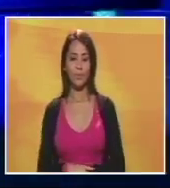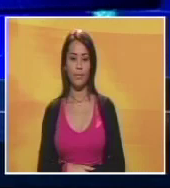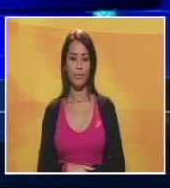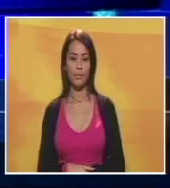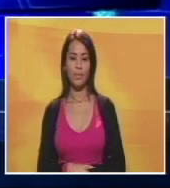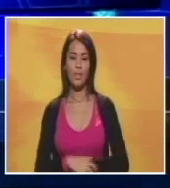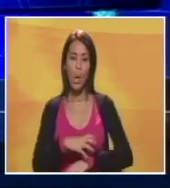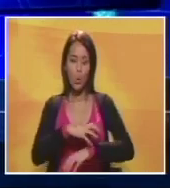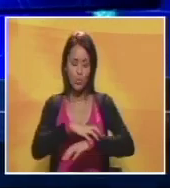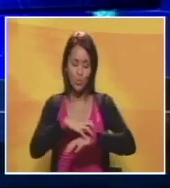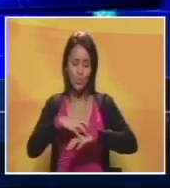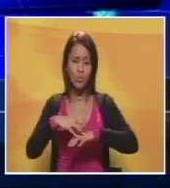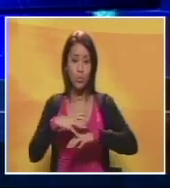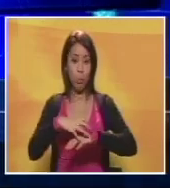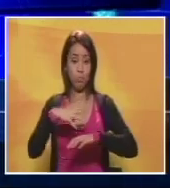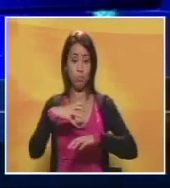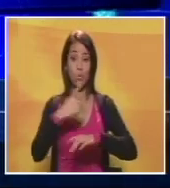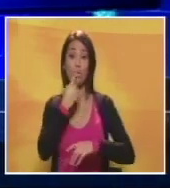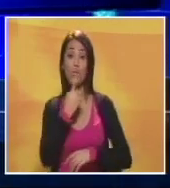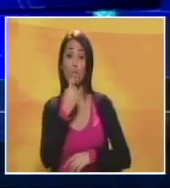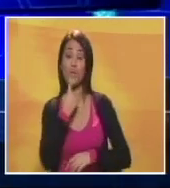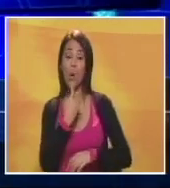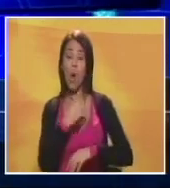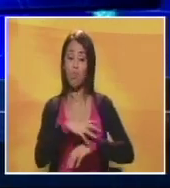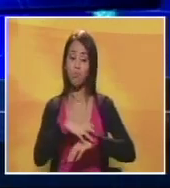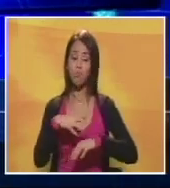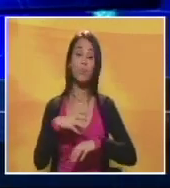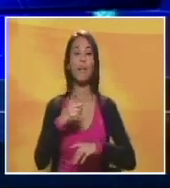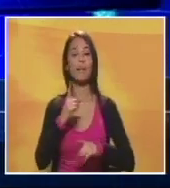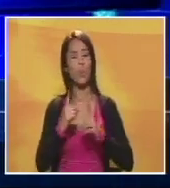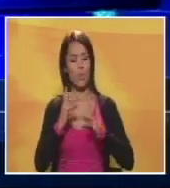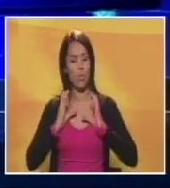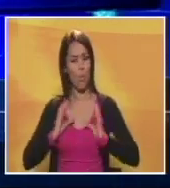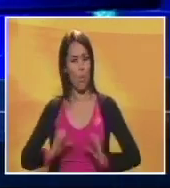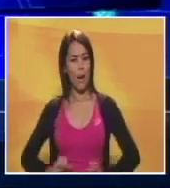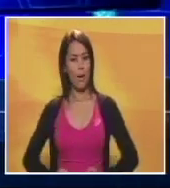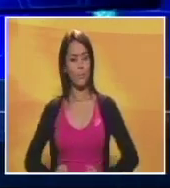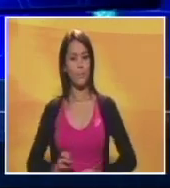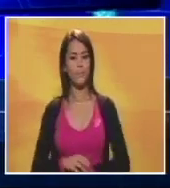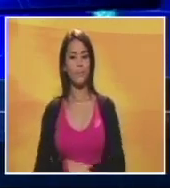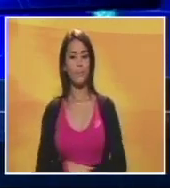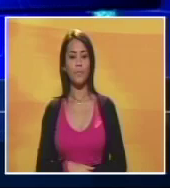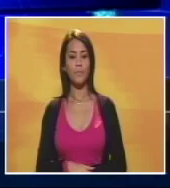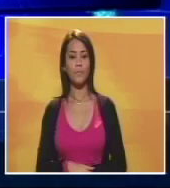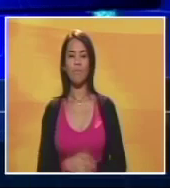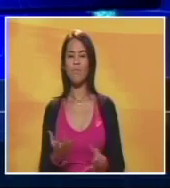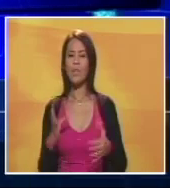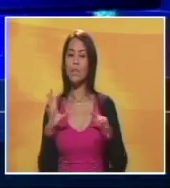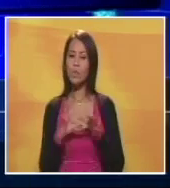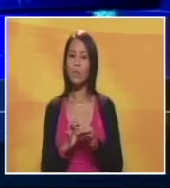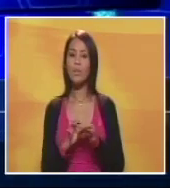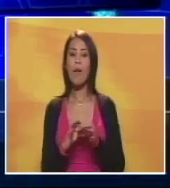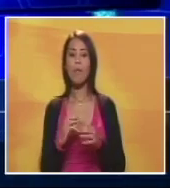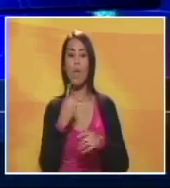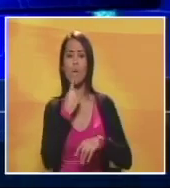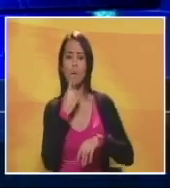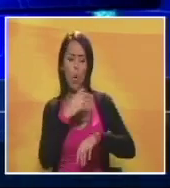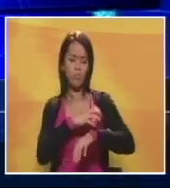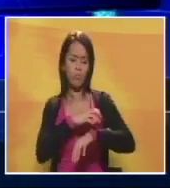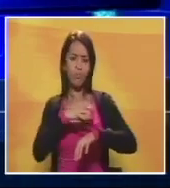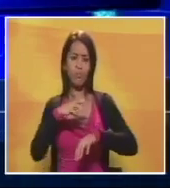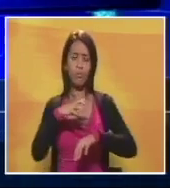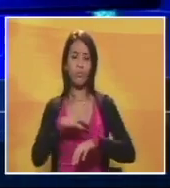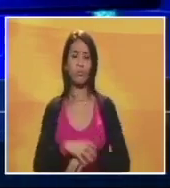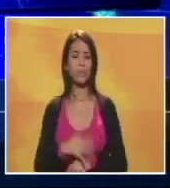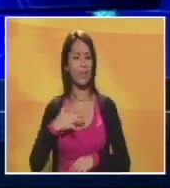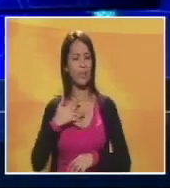La artritis psoriática es una enfermedad inflamatoria de las articulaciones. Es autoinmune y está asociada a la psoriasis. Su signo